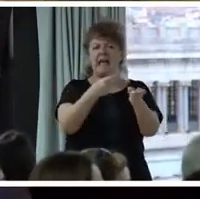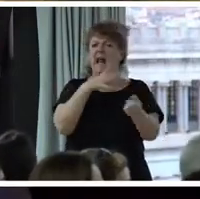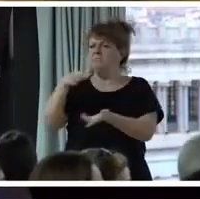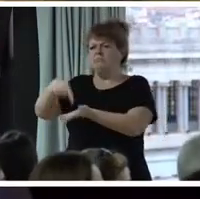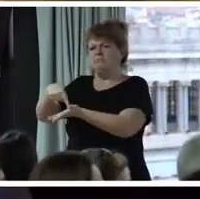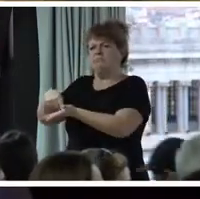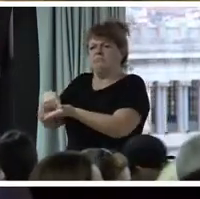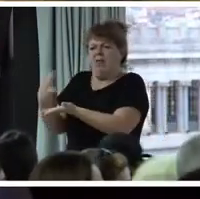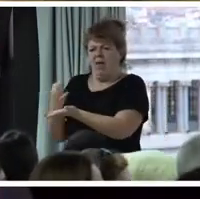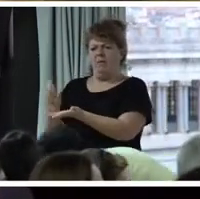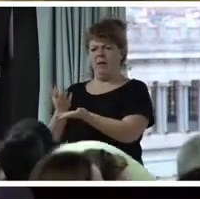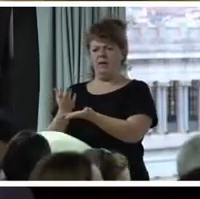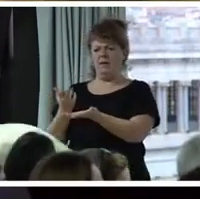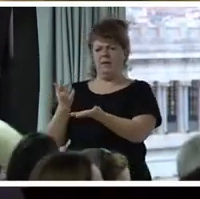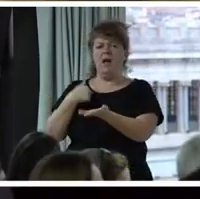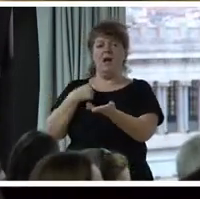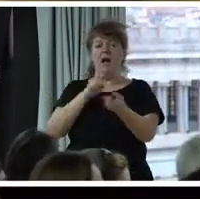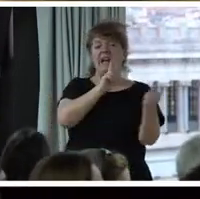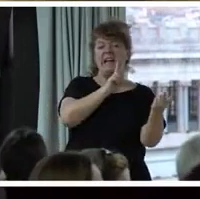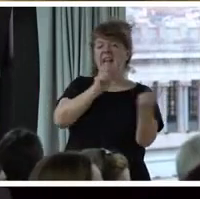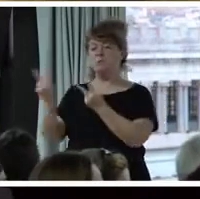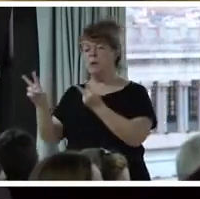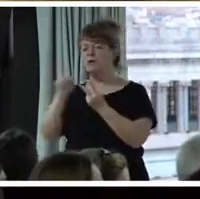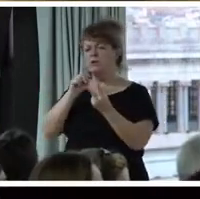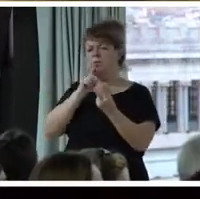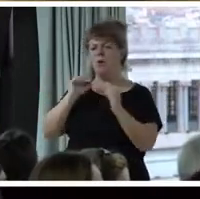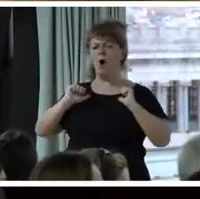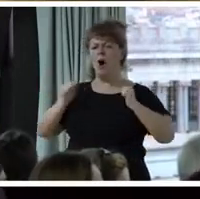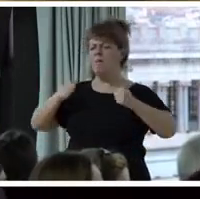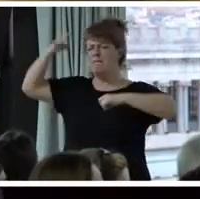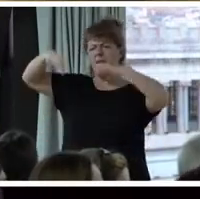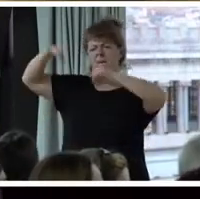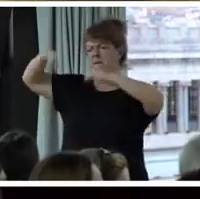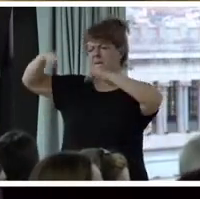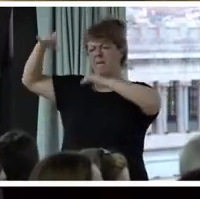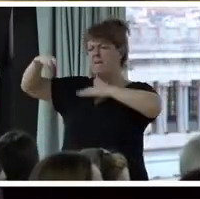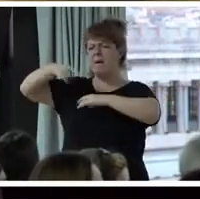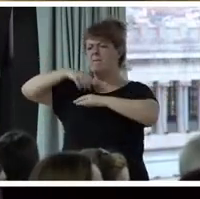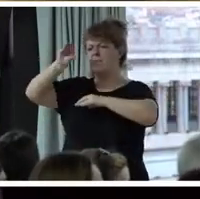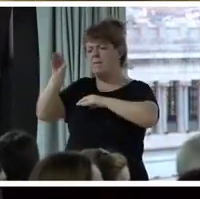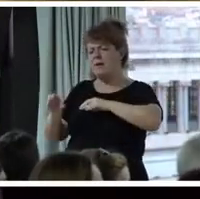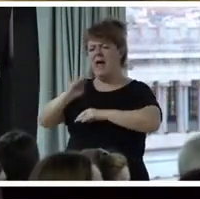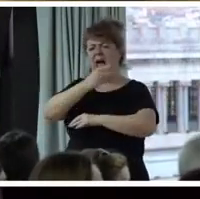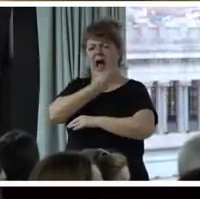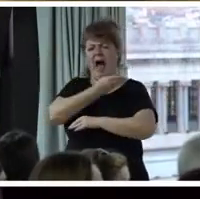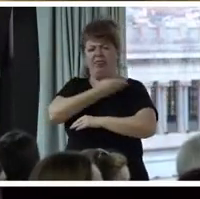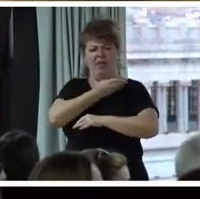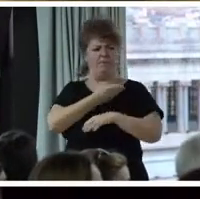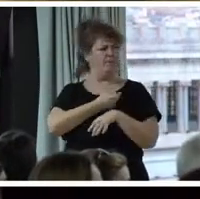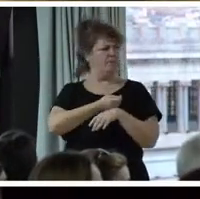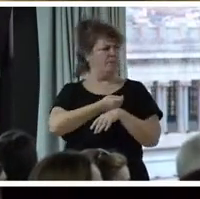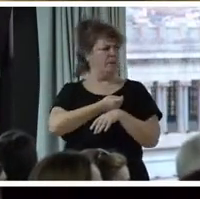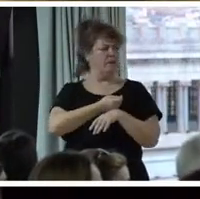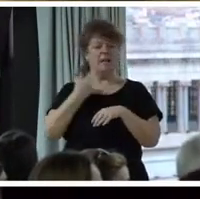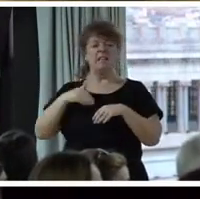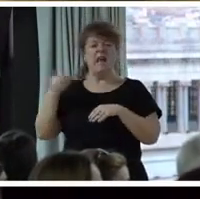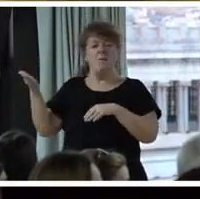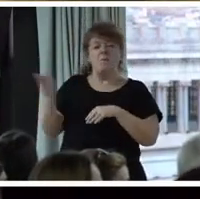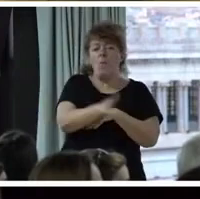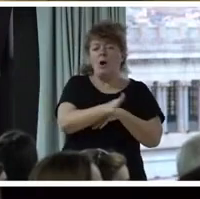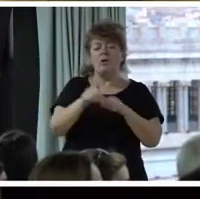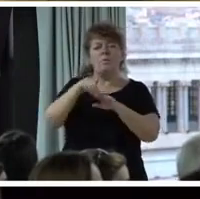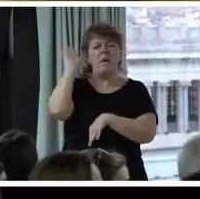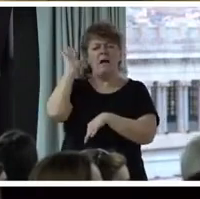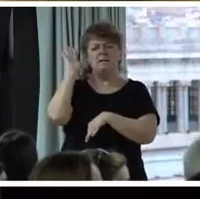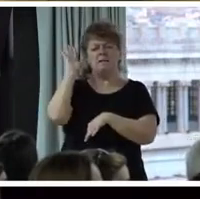cuentas en respuesta Israel ha emprendido el implacable bombardeo de gaza eh que se ha cobrado la vida